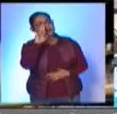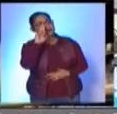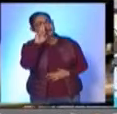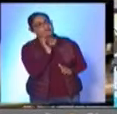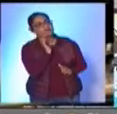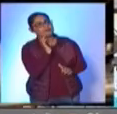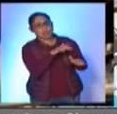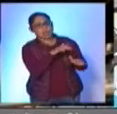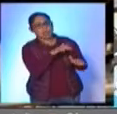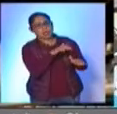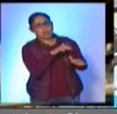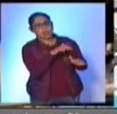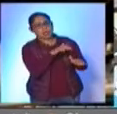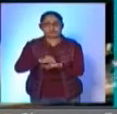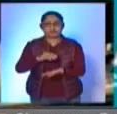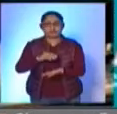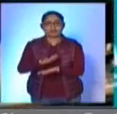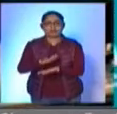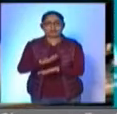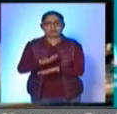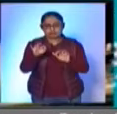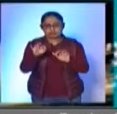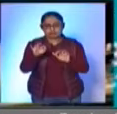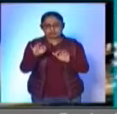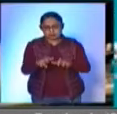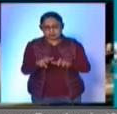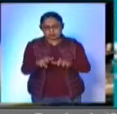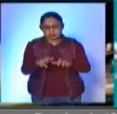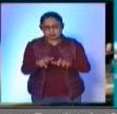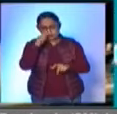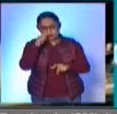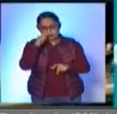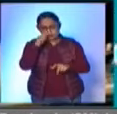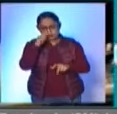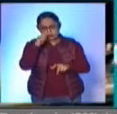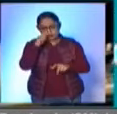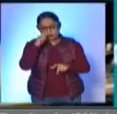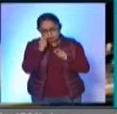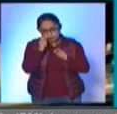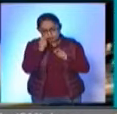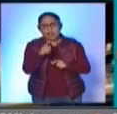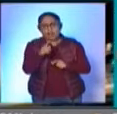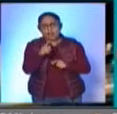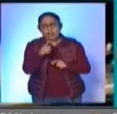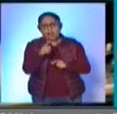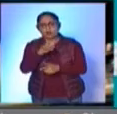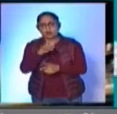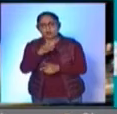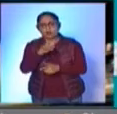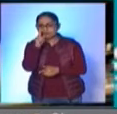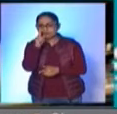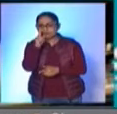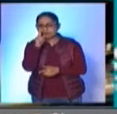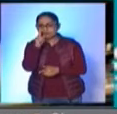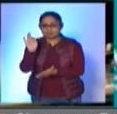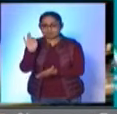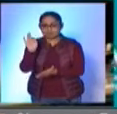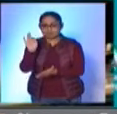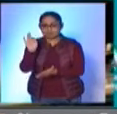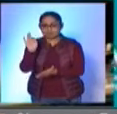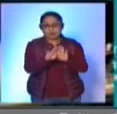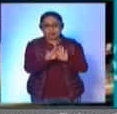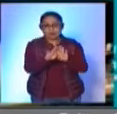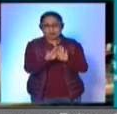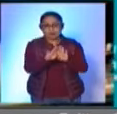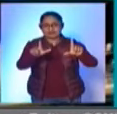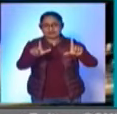registrar sus vacantes, en tanto que los buscadores de empleo serán atendidos por un consejero laboral para su vinculación. Para acceder a la